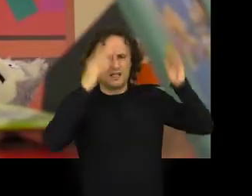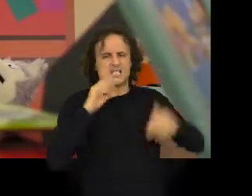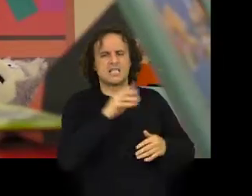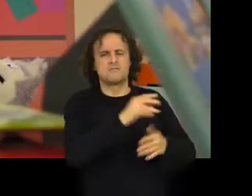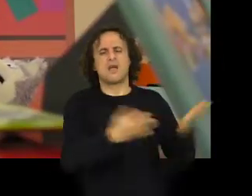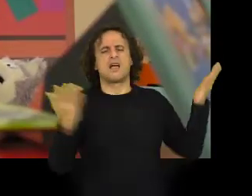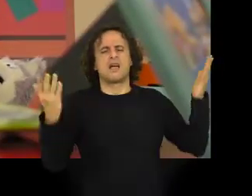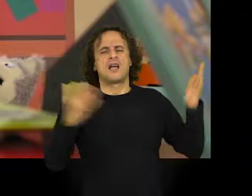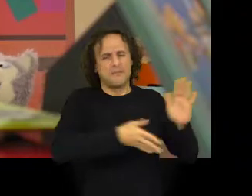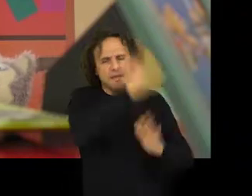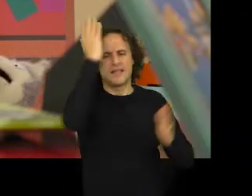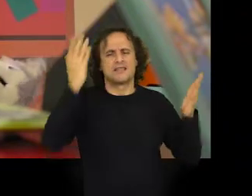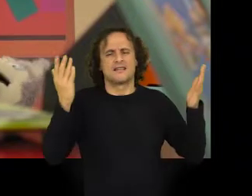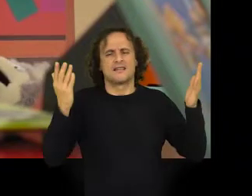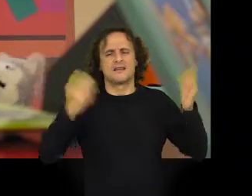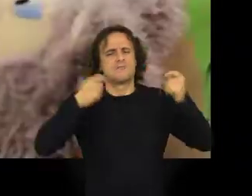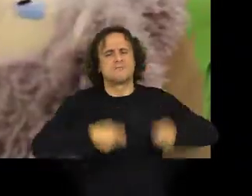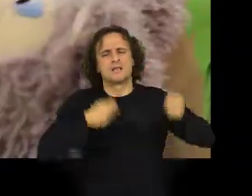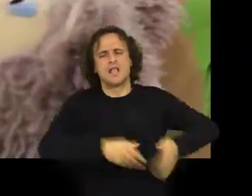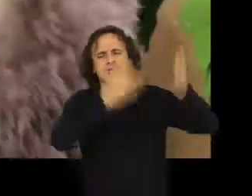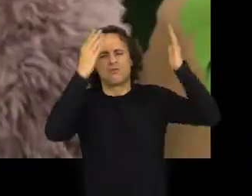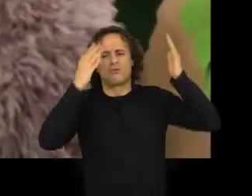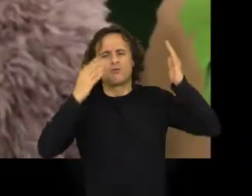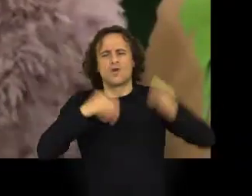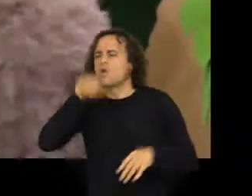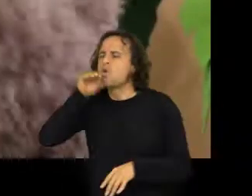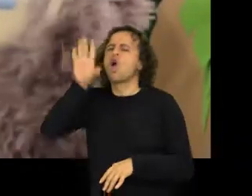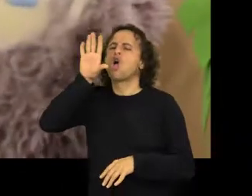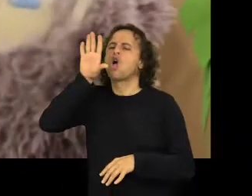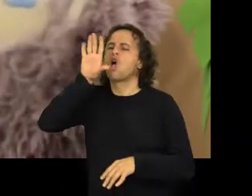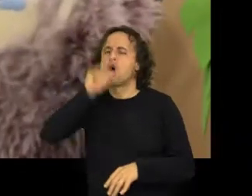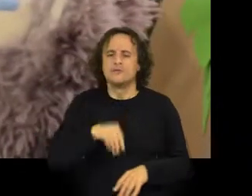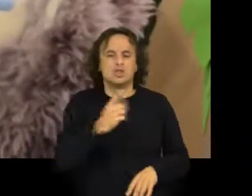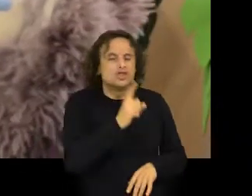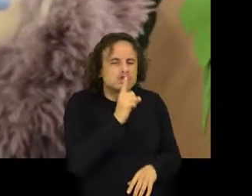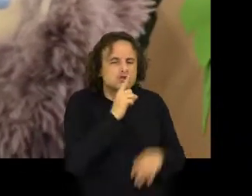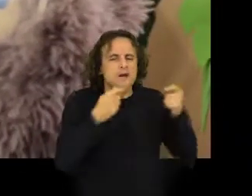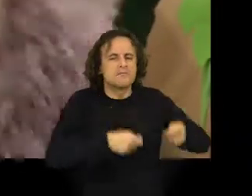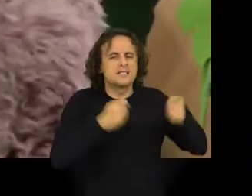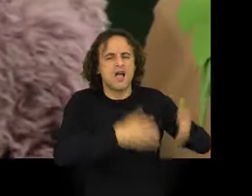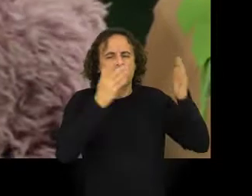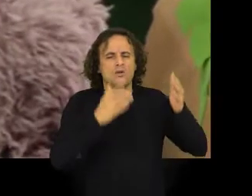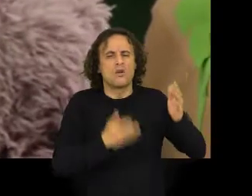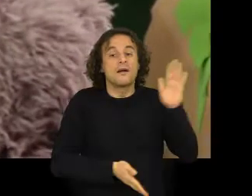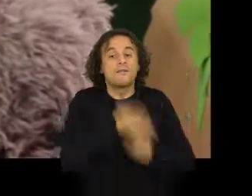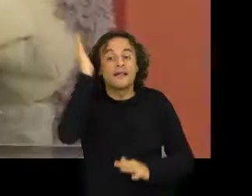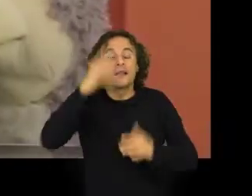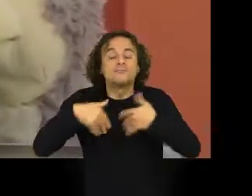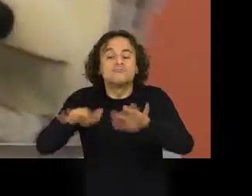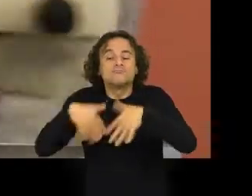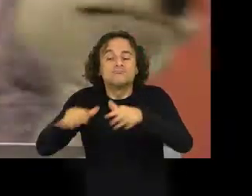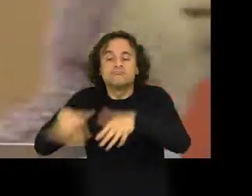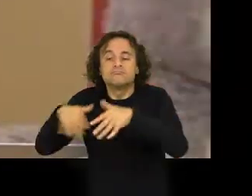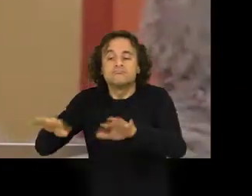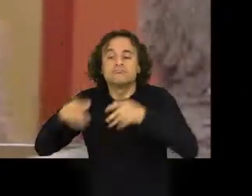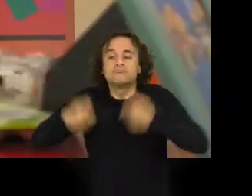Ai, chispa! Vaite, non sexas pesado! Ui, que pesado es!